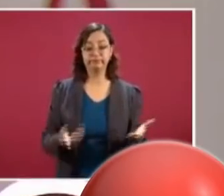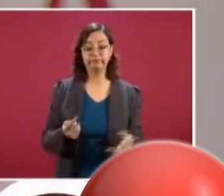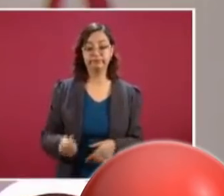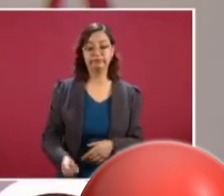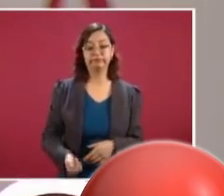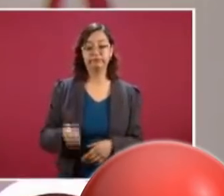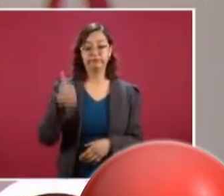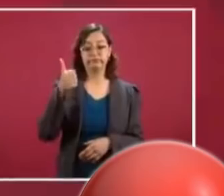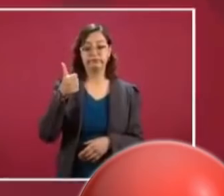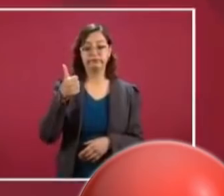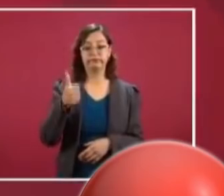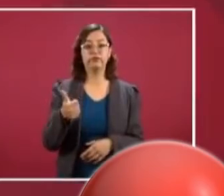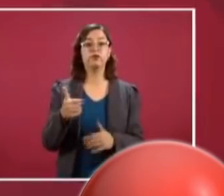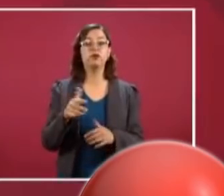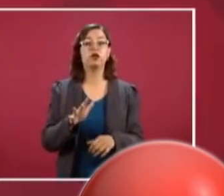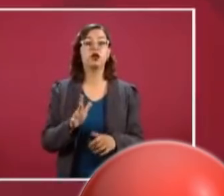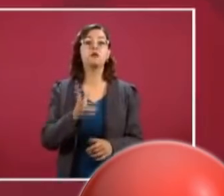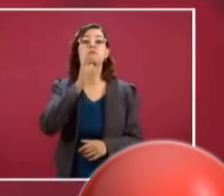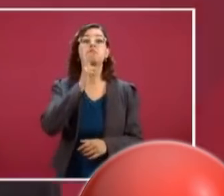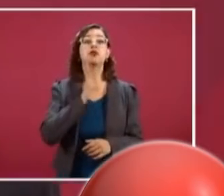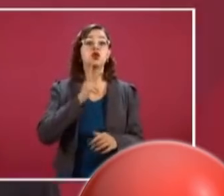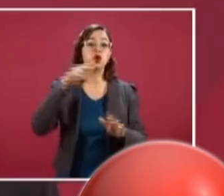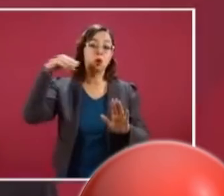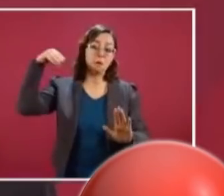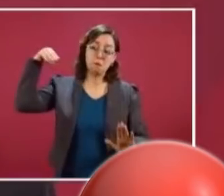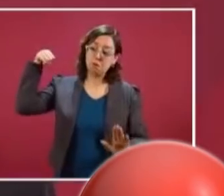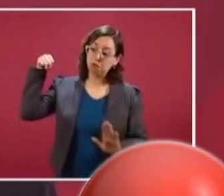dejó de caer la producción petrolera.